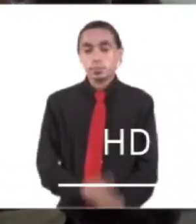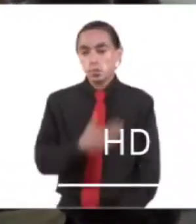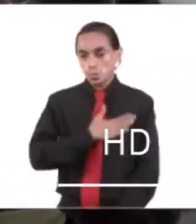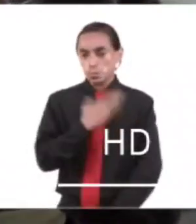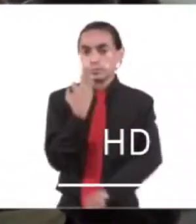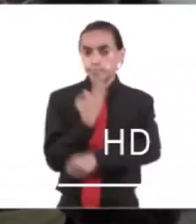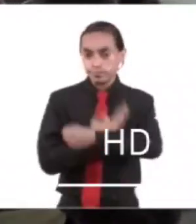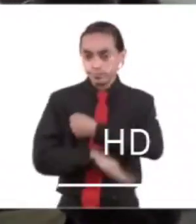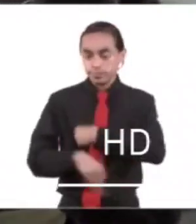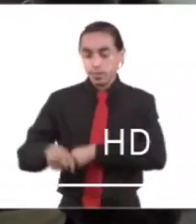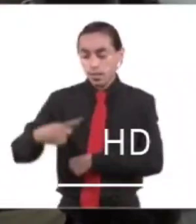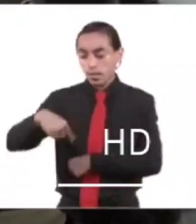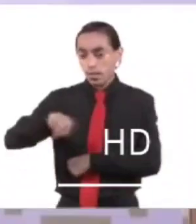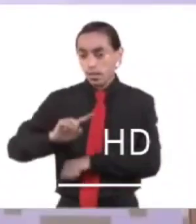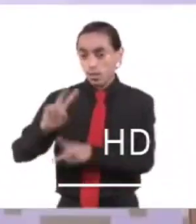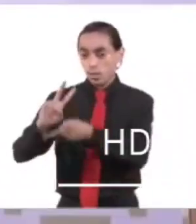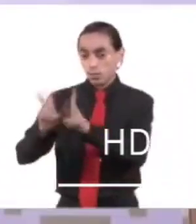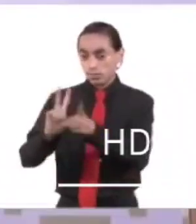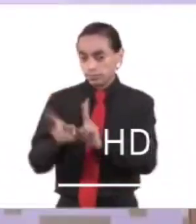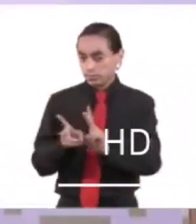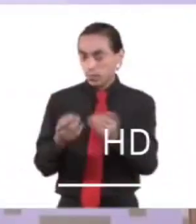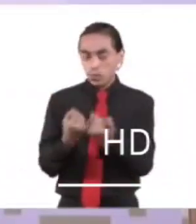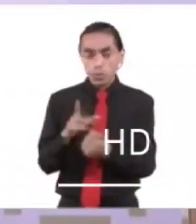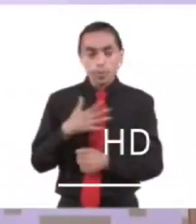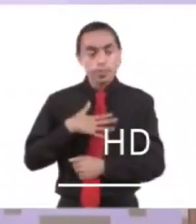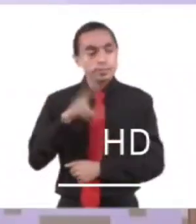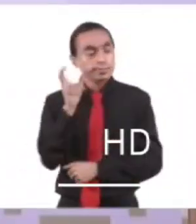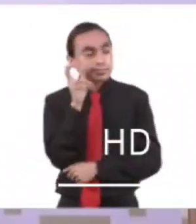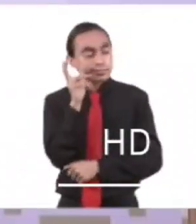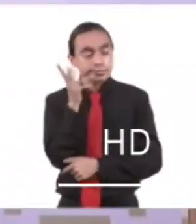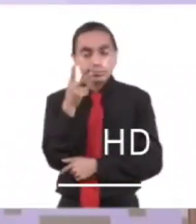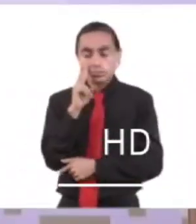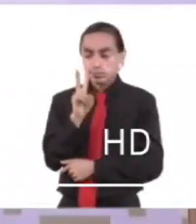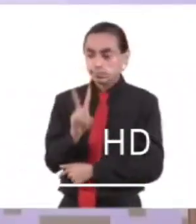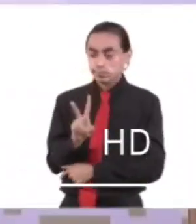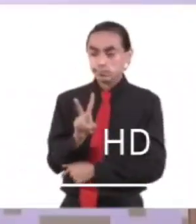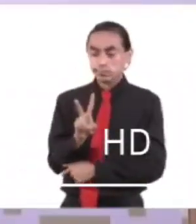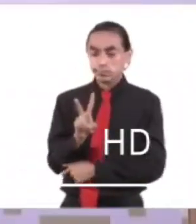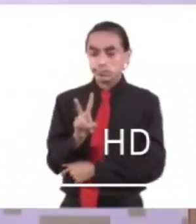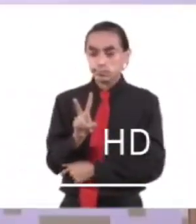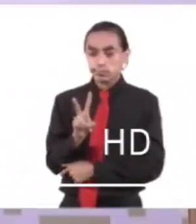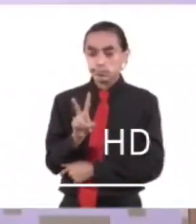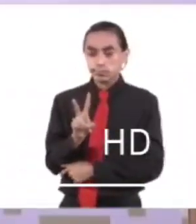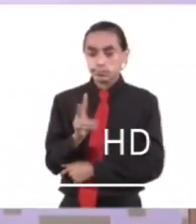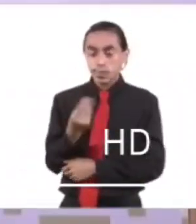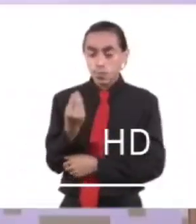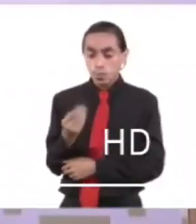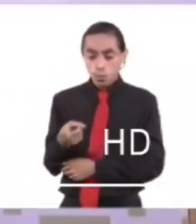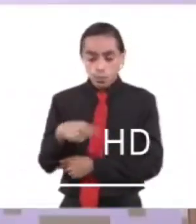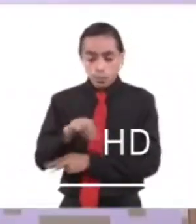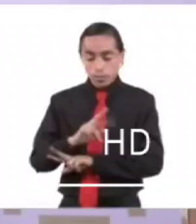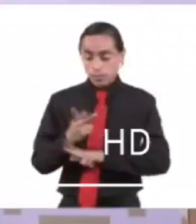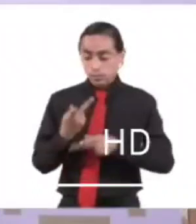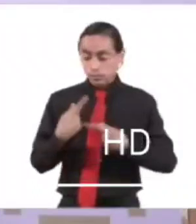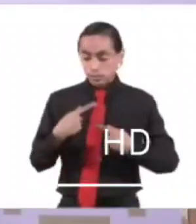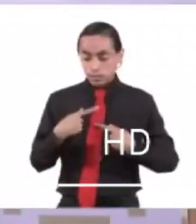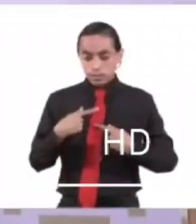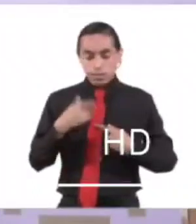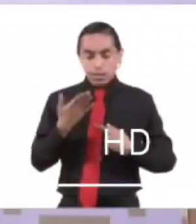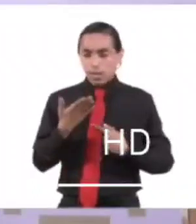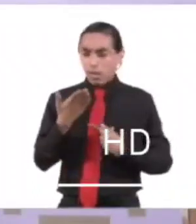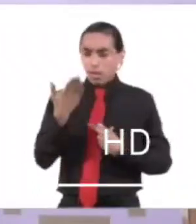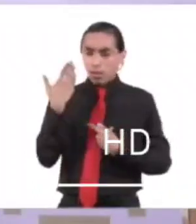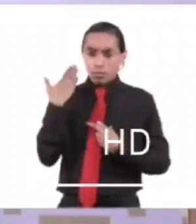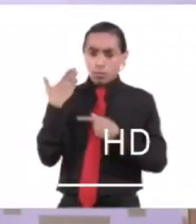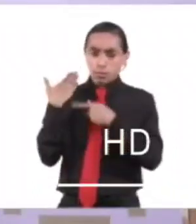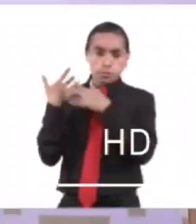sobre todo a los vecinos, y estoy escuchando y viendo que muchos son vecinos de hace muchos